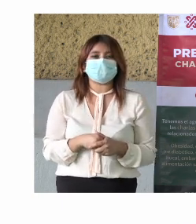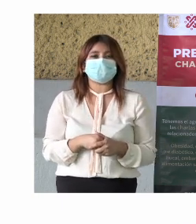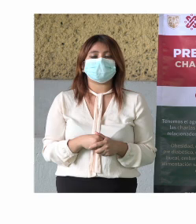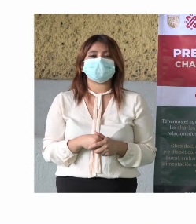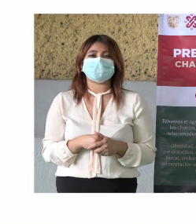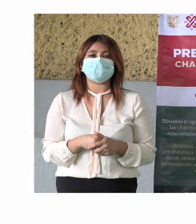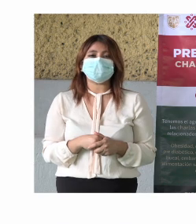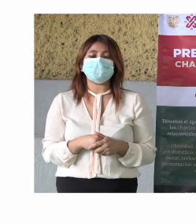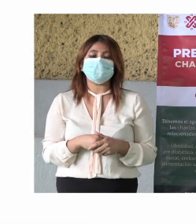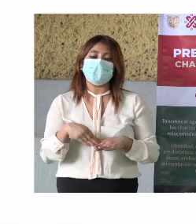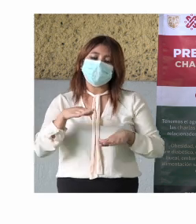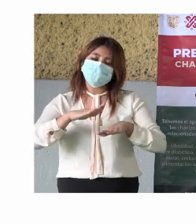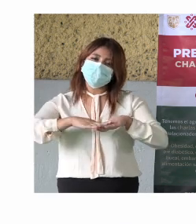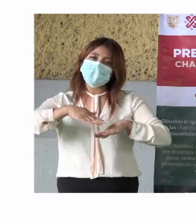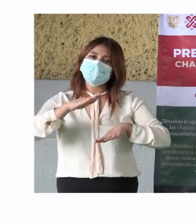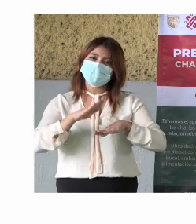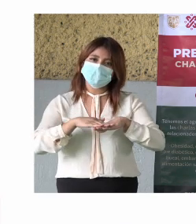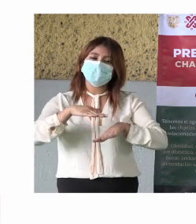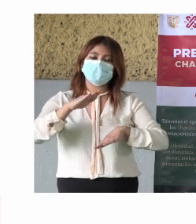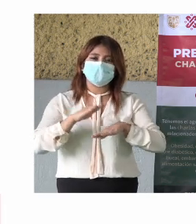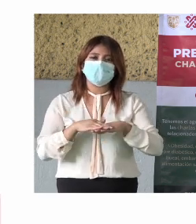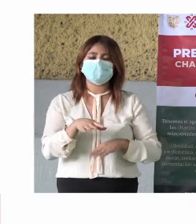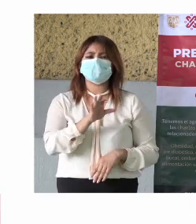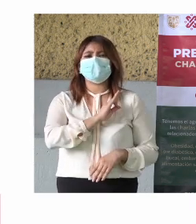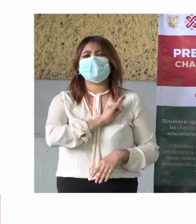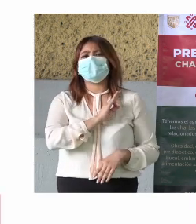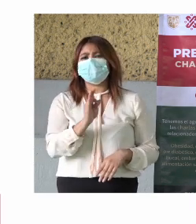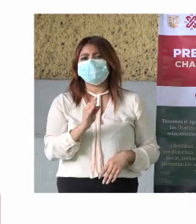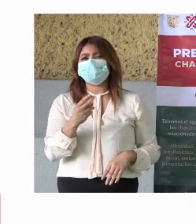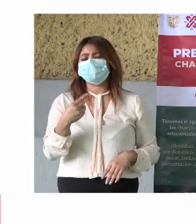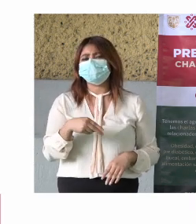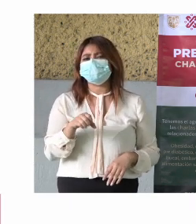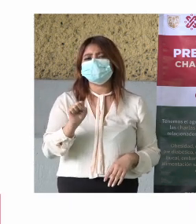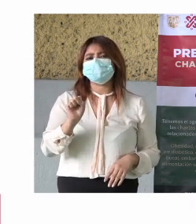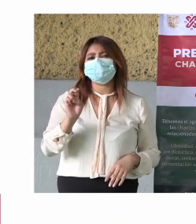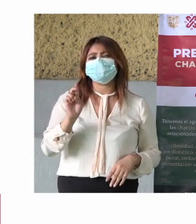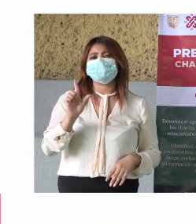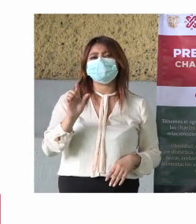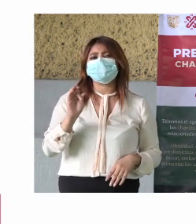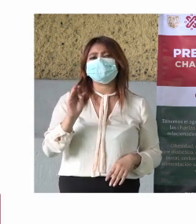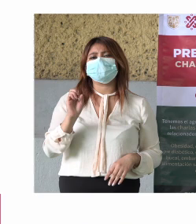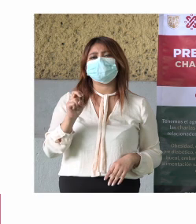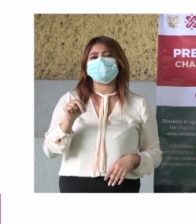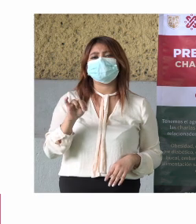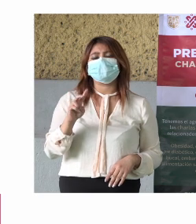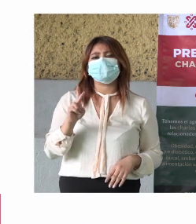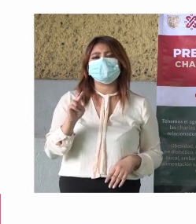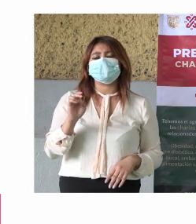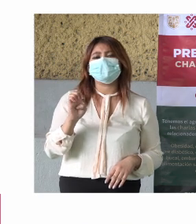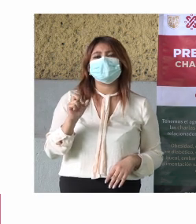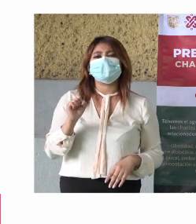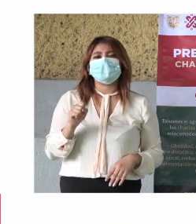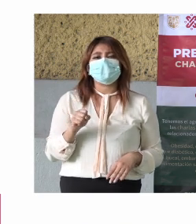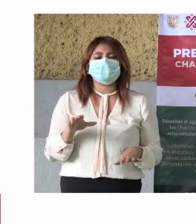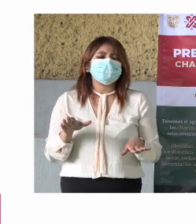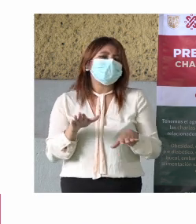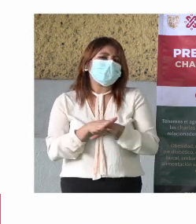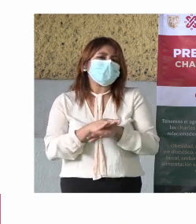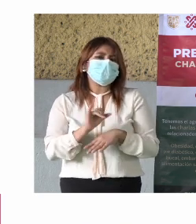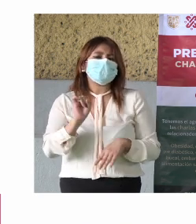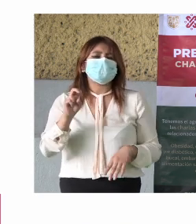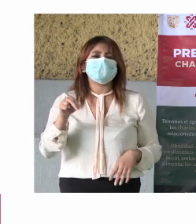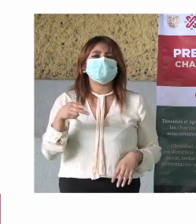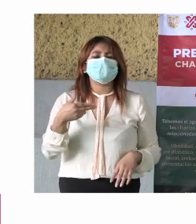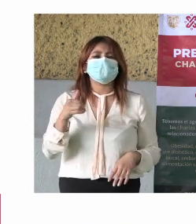ir agregando estos grupos de medicamentos que pueden ser sulfonilureas, inhibidores de DPP4 o inhibidores de